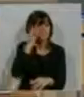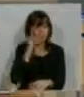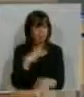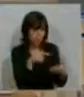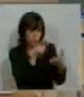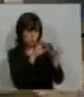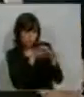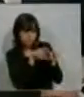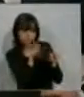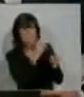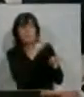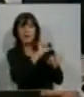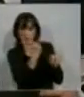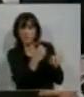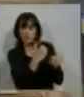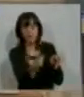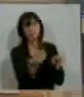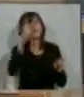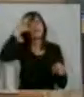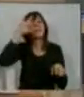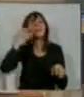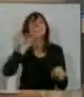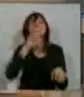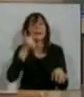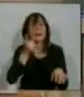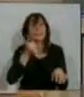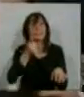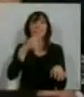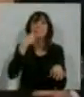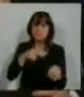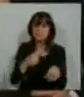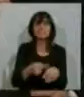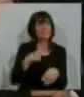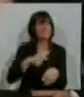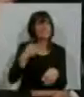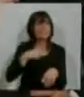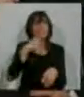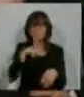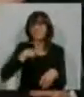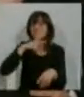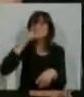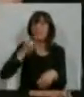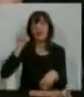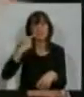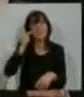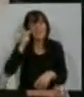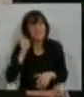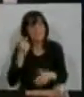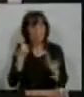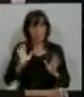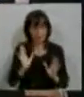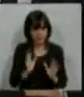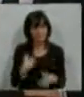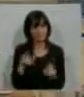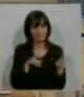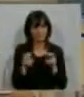Exactamente, muy bien. Bueno, en Instagram no se podía y era bastante molesto. Después se me ocurrió que tengo una idea innovadora que creo que nos podemos llenar de plata con eso. Bueno,